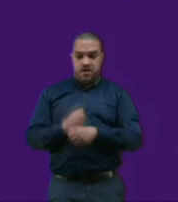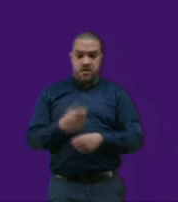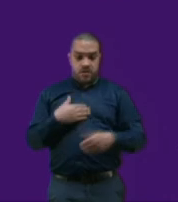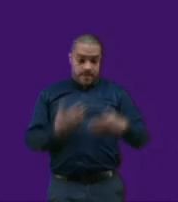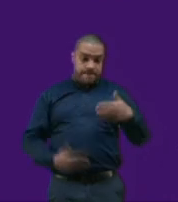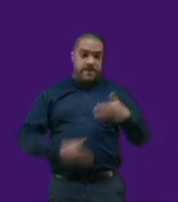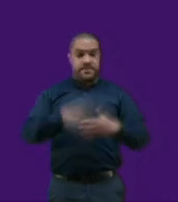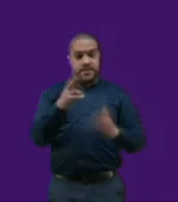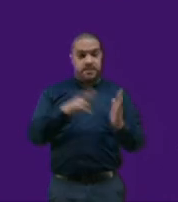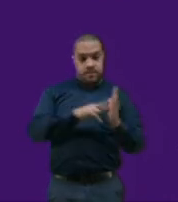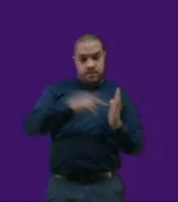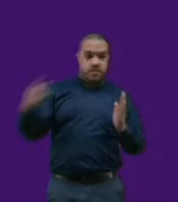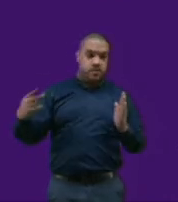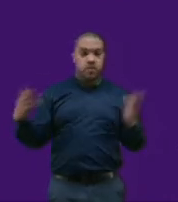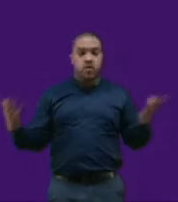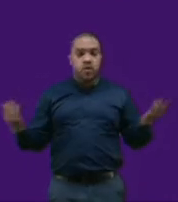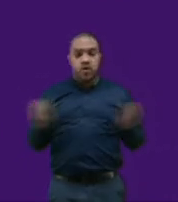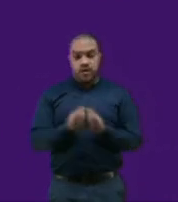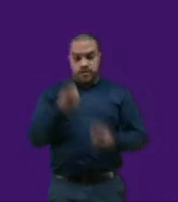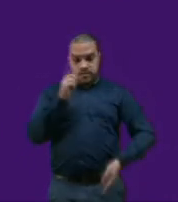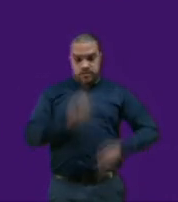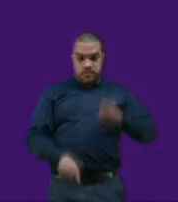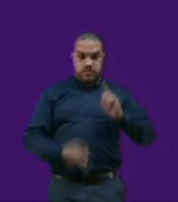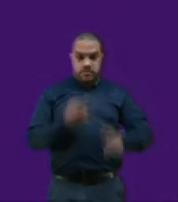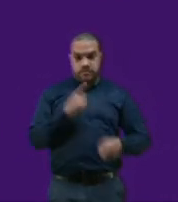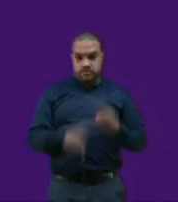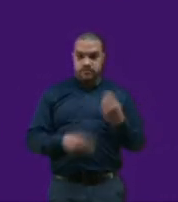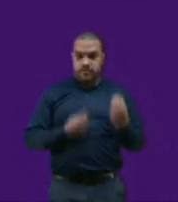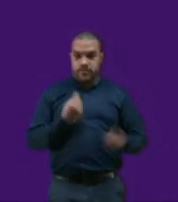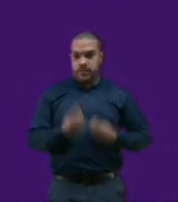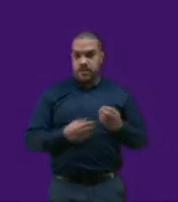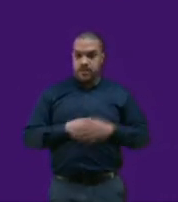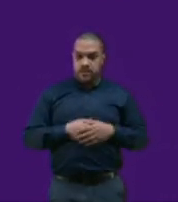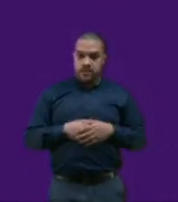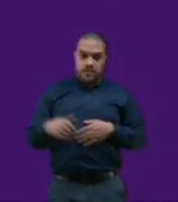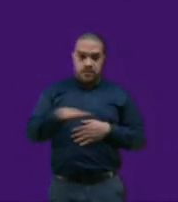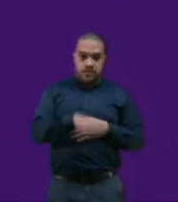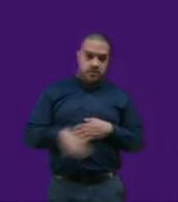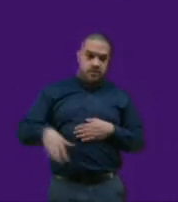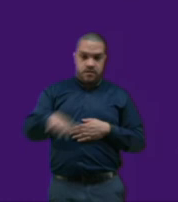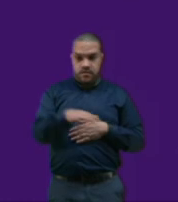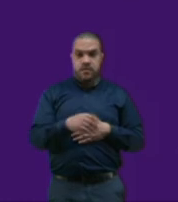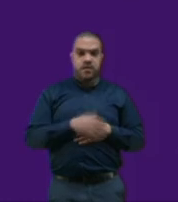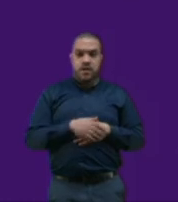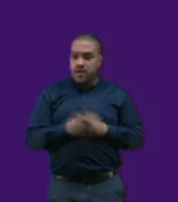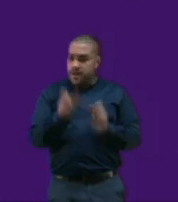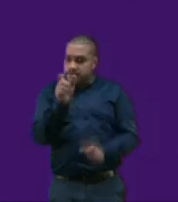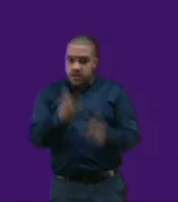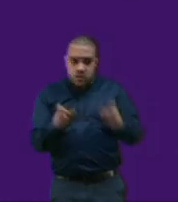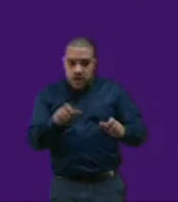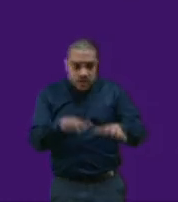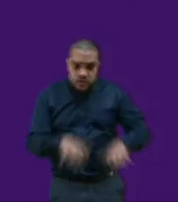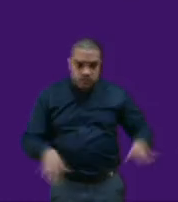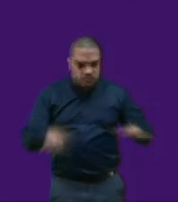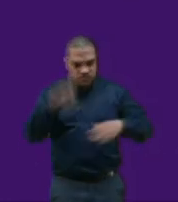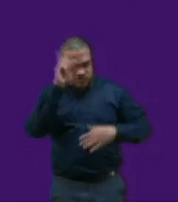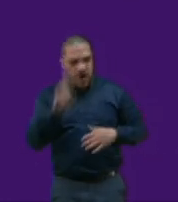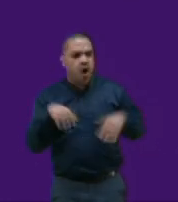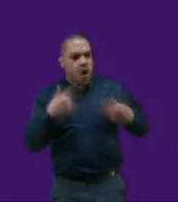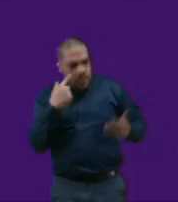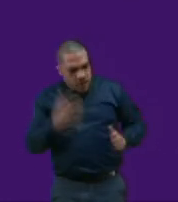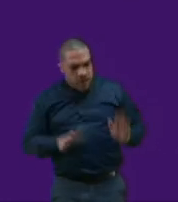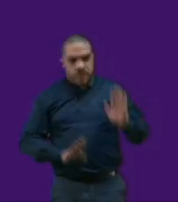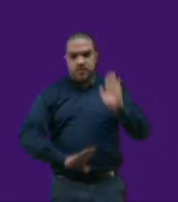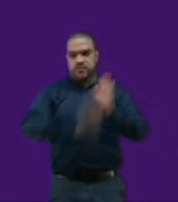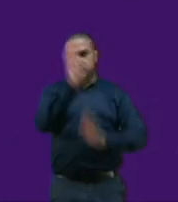amigos y creamos toda una plataforma para que cualquier persona sin conocer ni una línea de desarrollo pueda